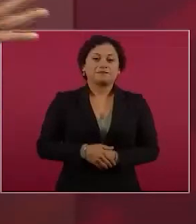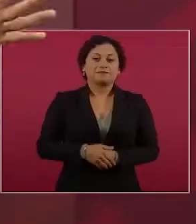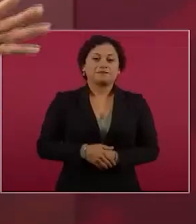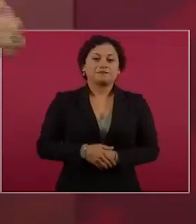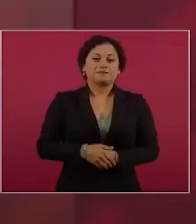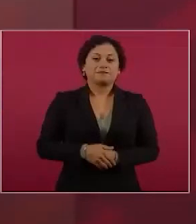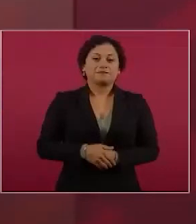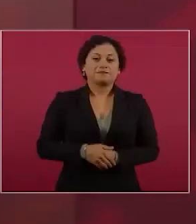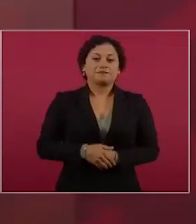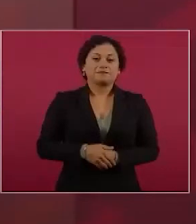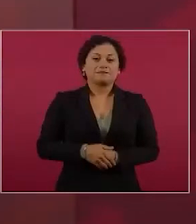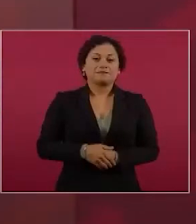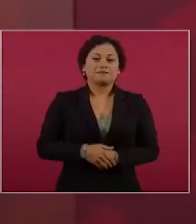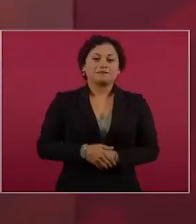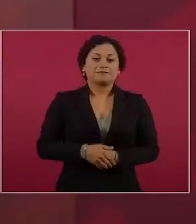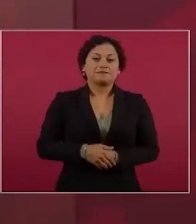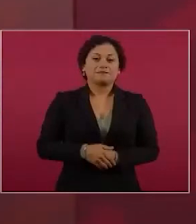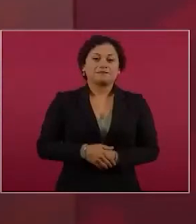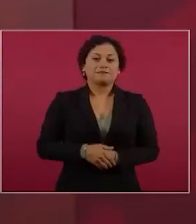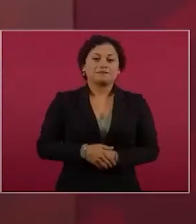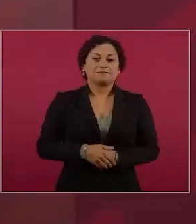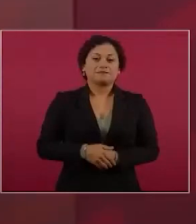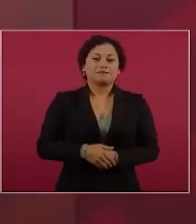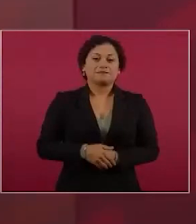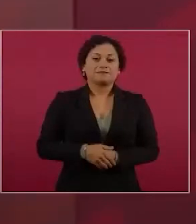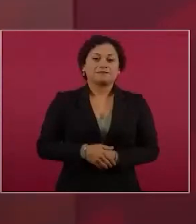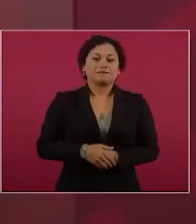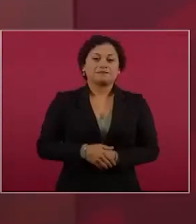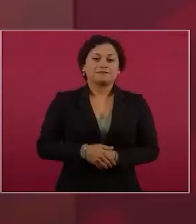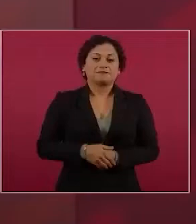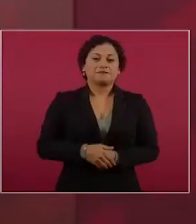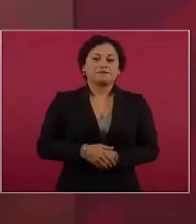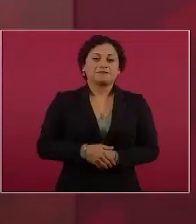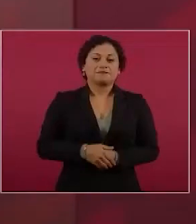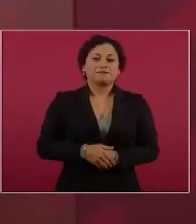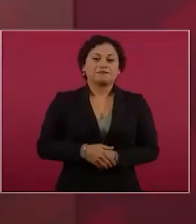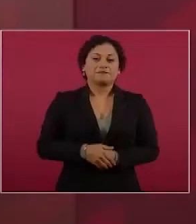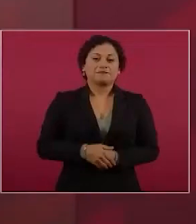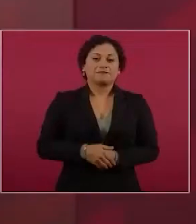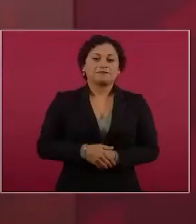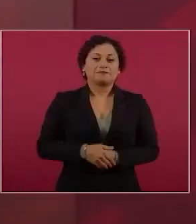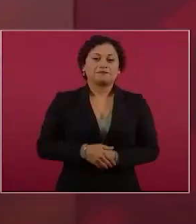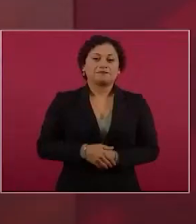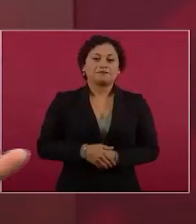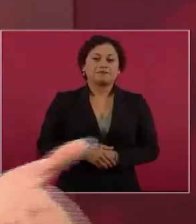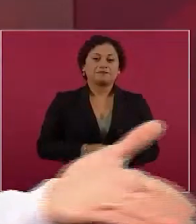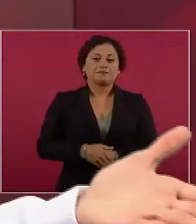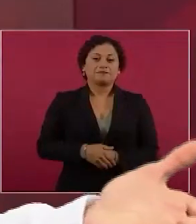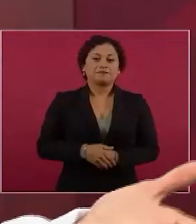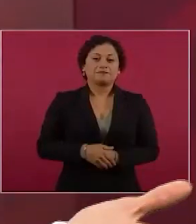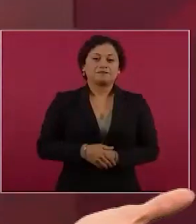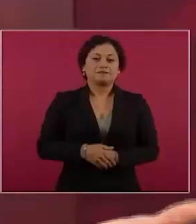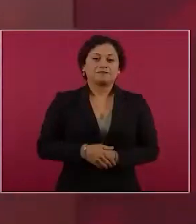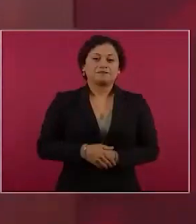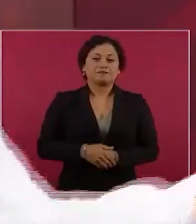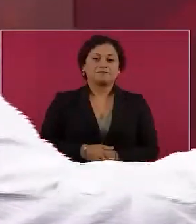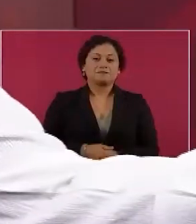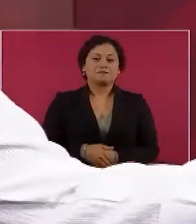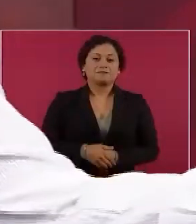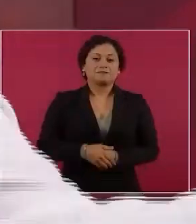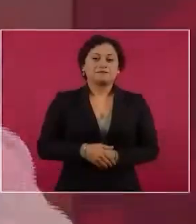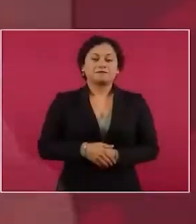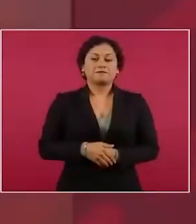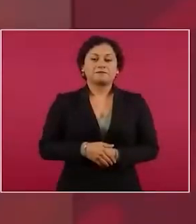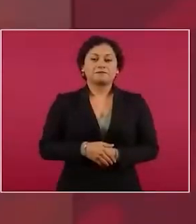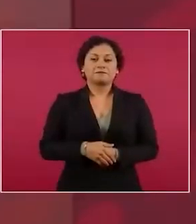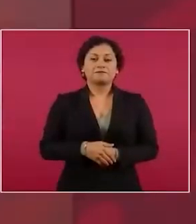emergencia sanitaria, que esperemos que no, las mismas empresas serían quienes tendrían que hacerse cargo, y pues a nadie le conviene eso,